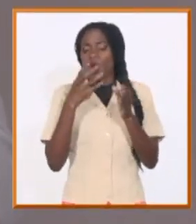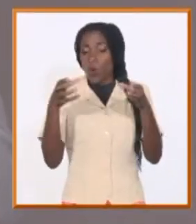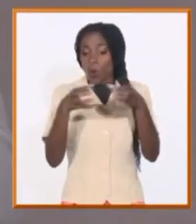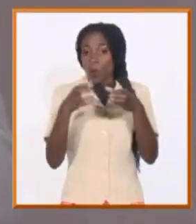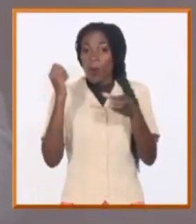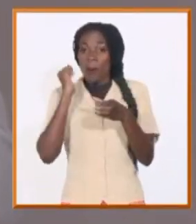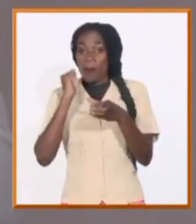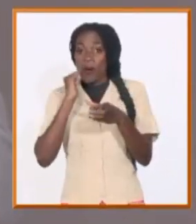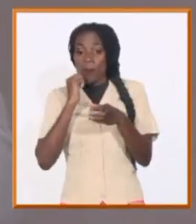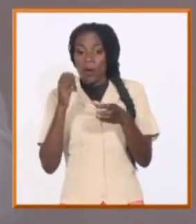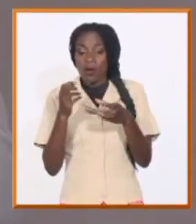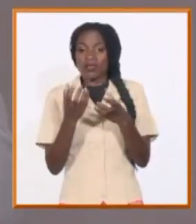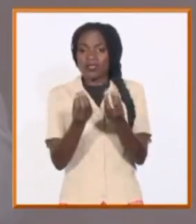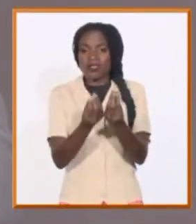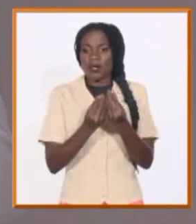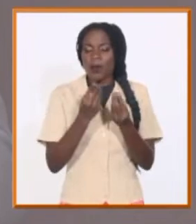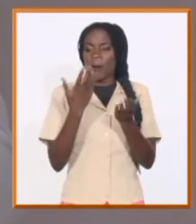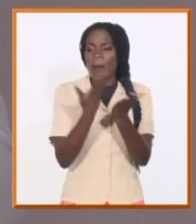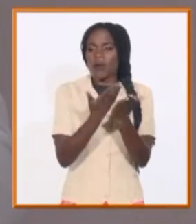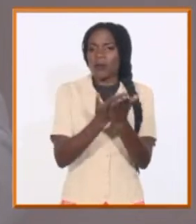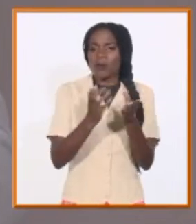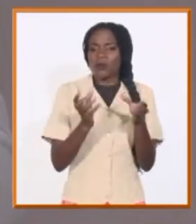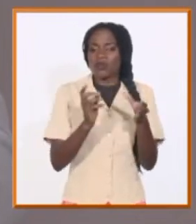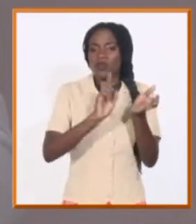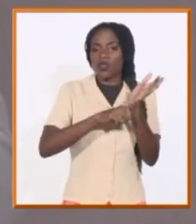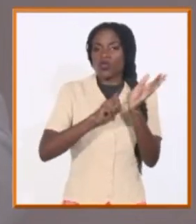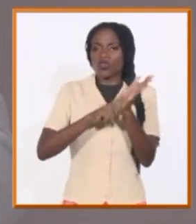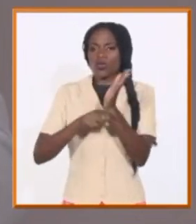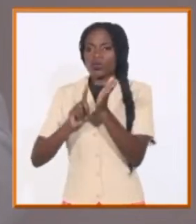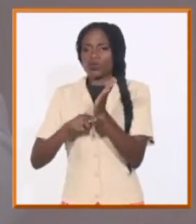que más acaparan este tipo de